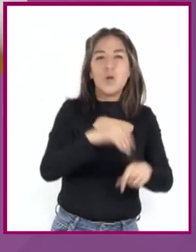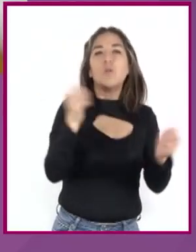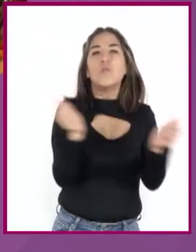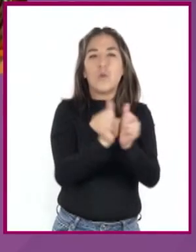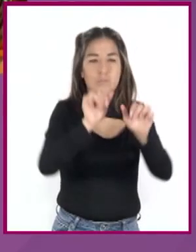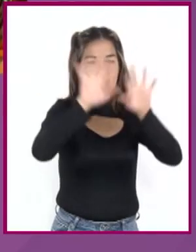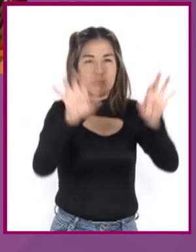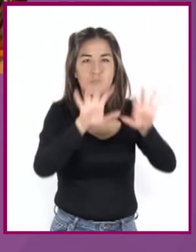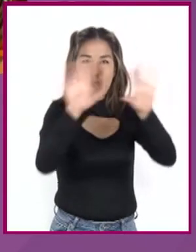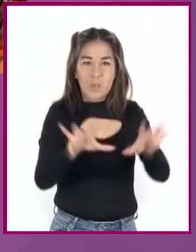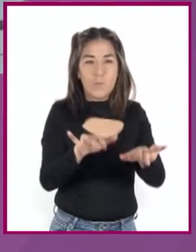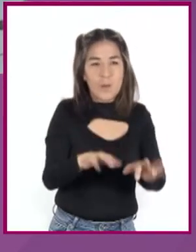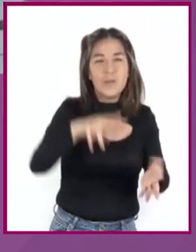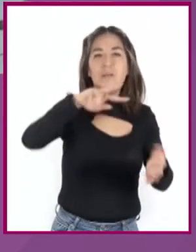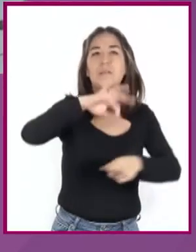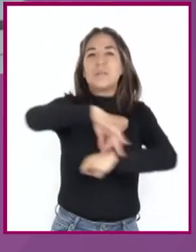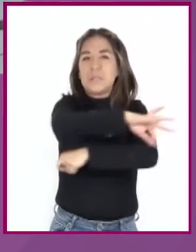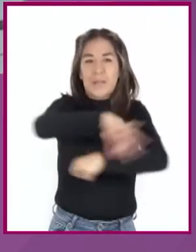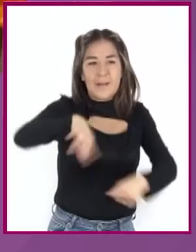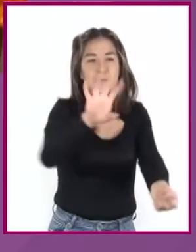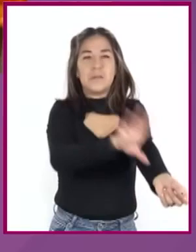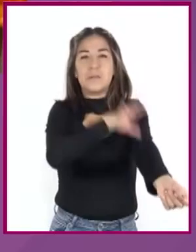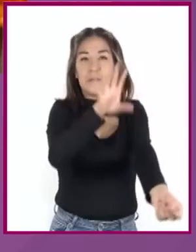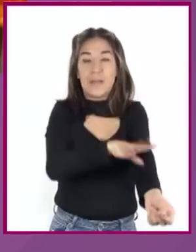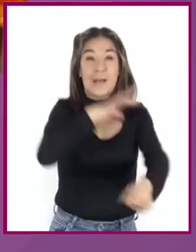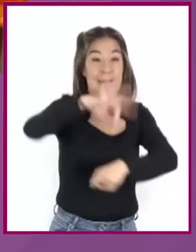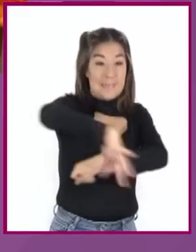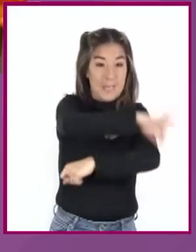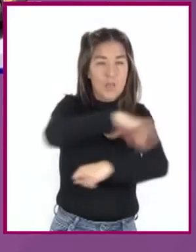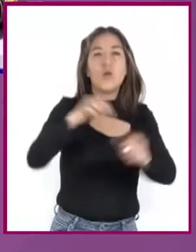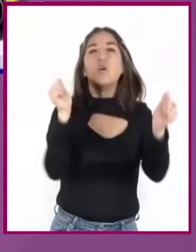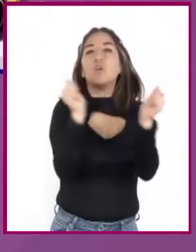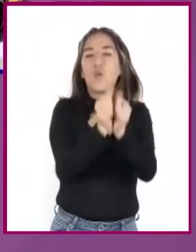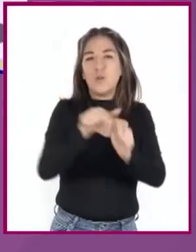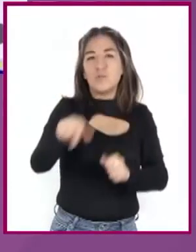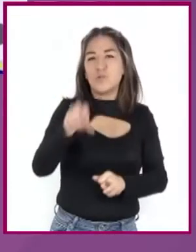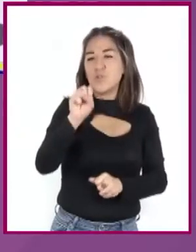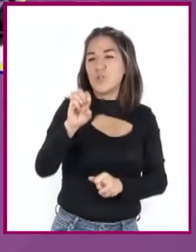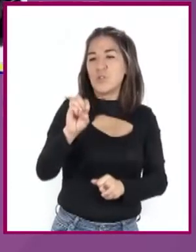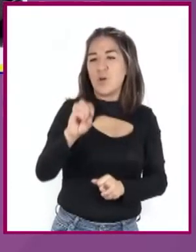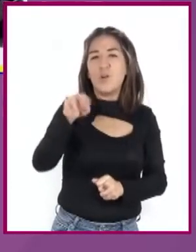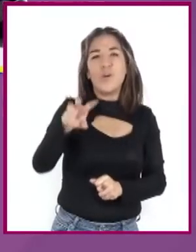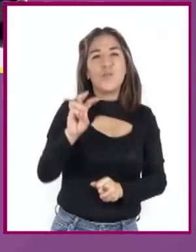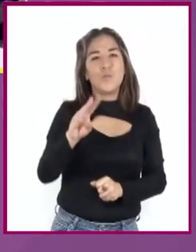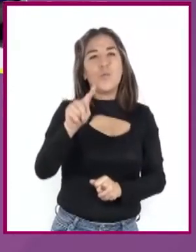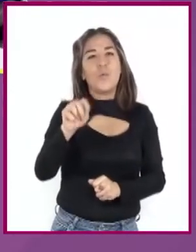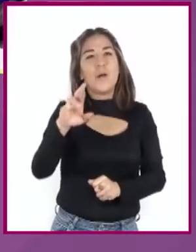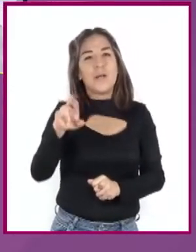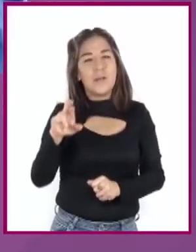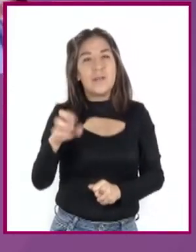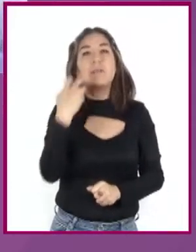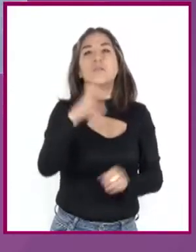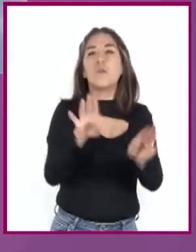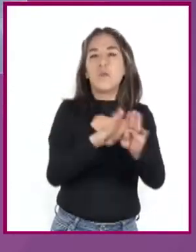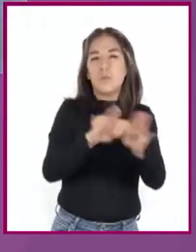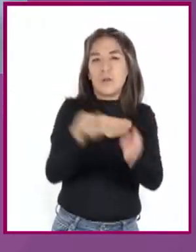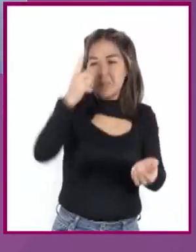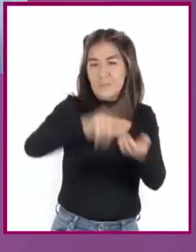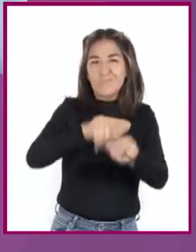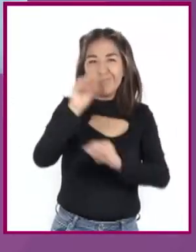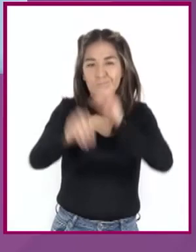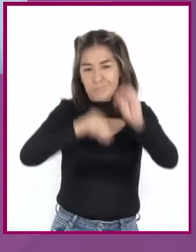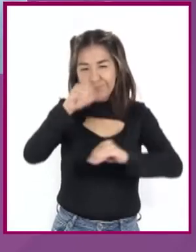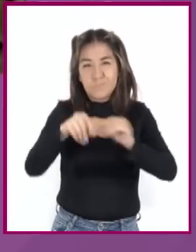computación, ingeniería, electrónica e ingeniería de software para crear sistemas inteligentes que